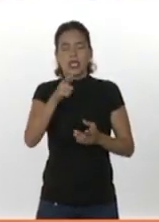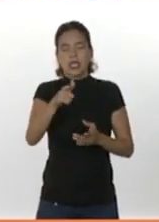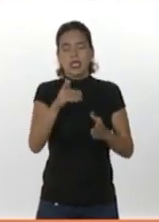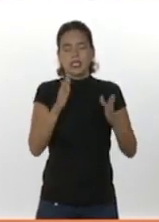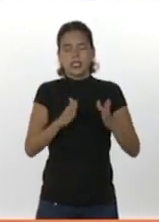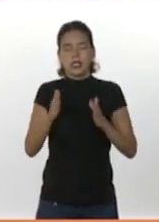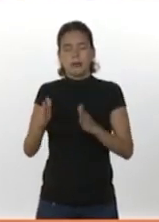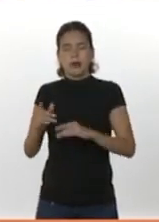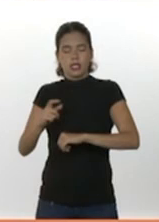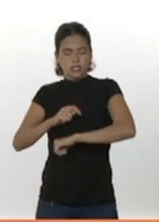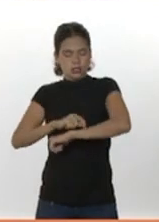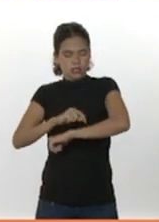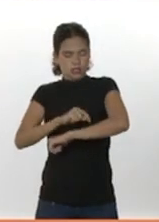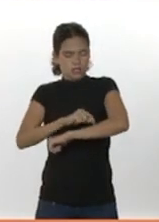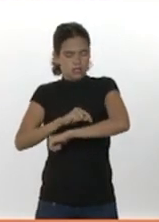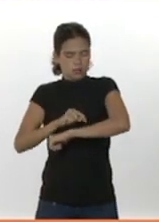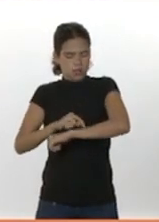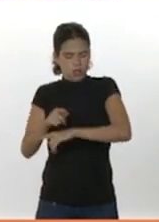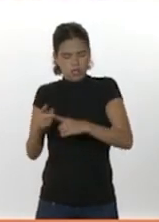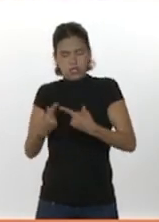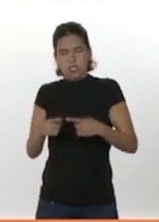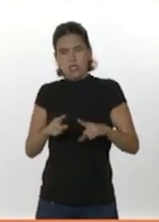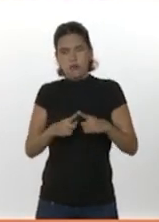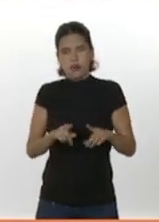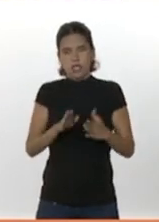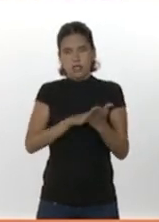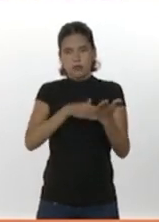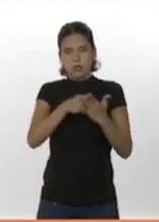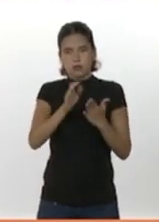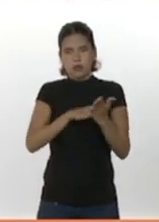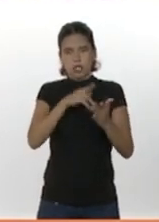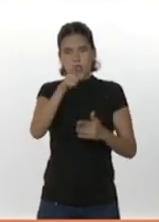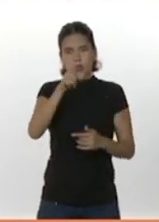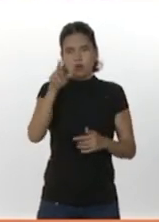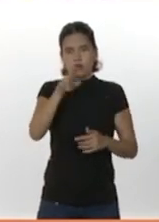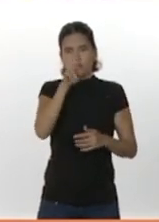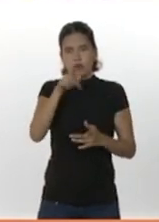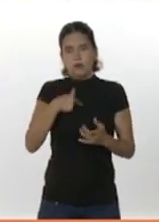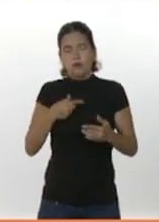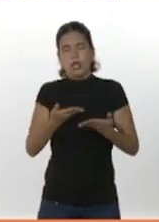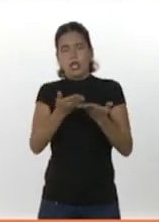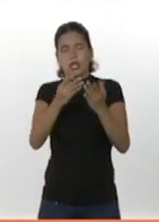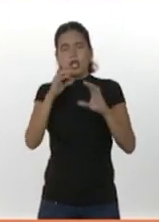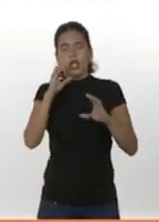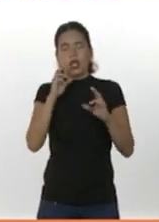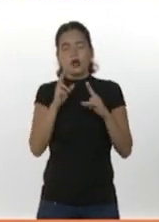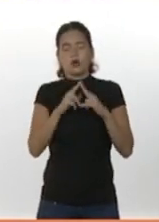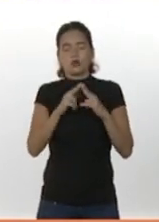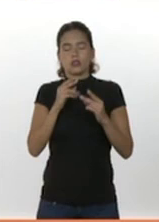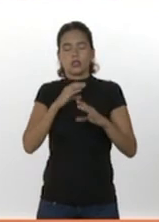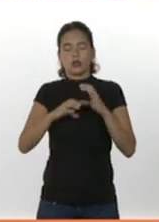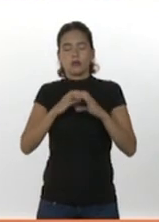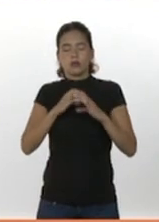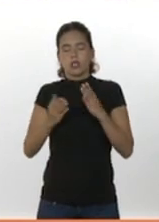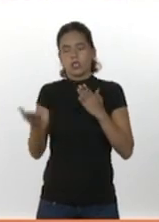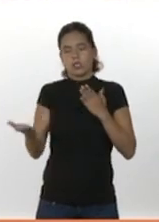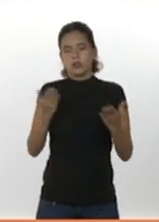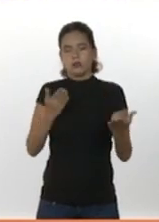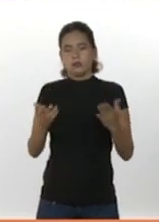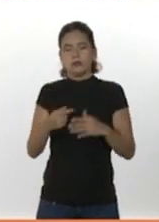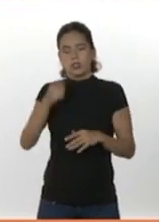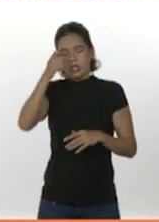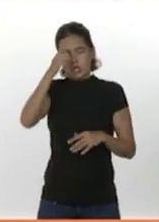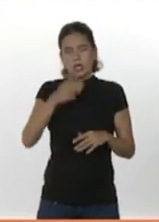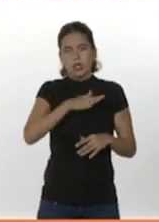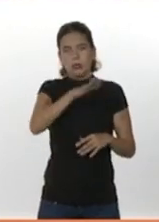de tatuajes y los tipos de pintura que ellos utilizaban para dar a conocer y comunicarse entre sí. Fíjense que la